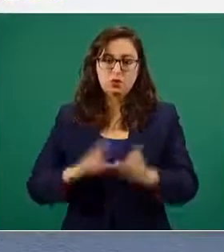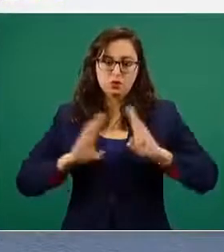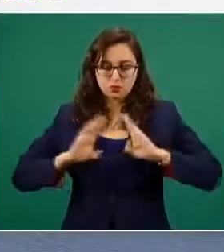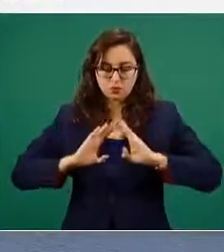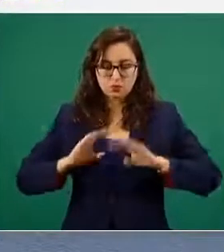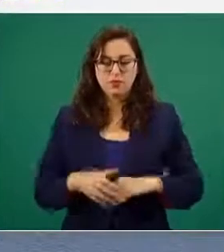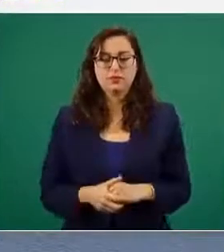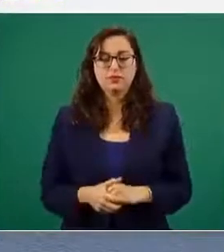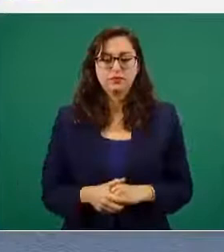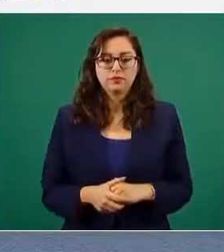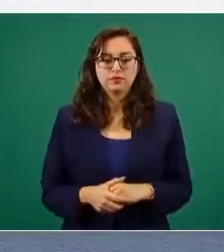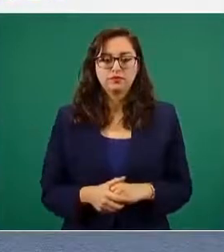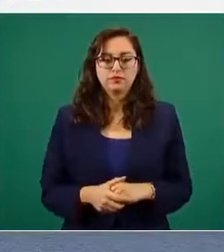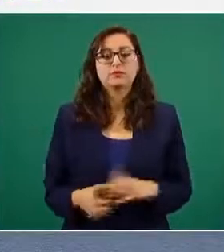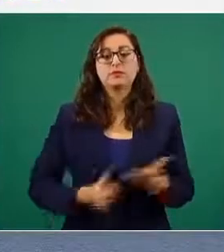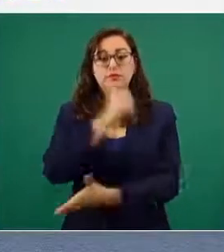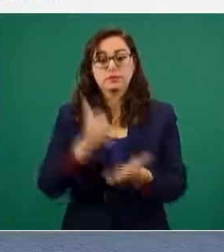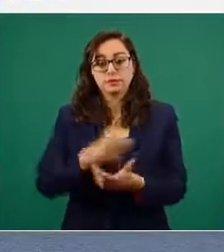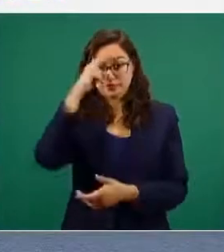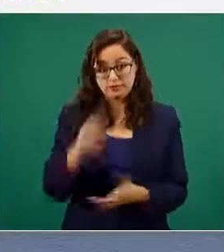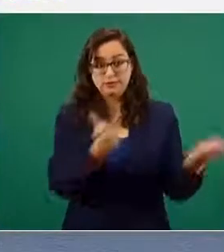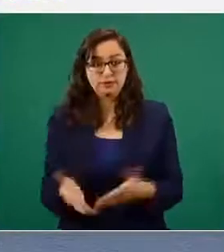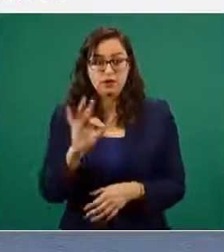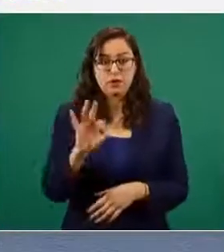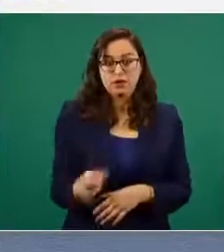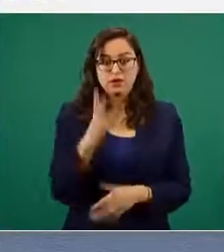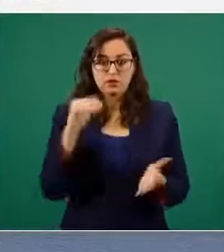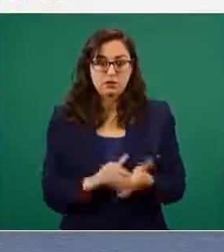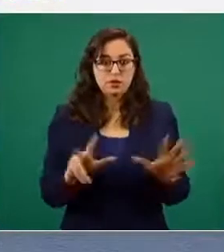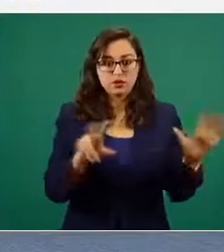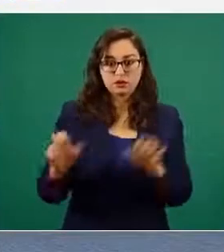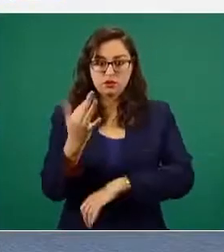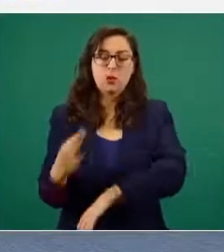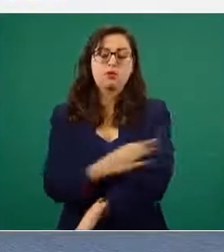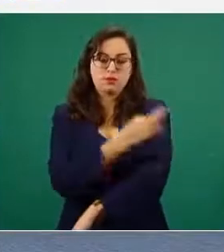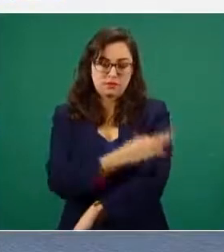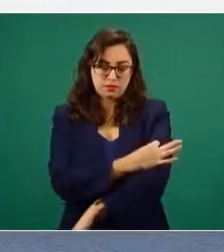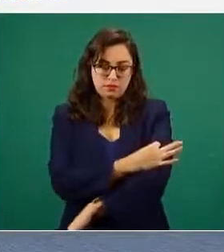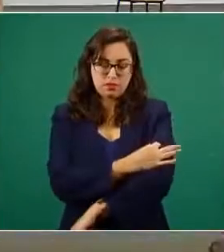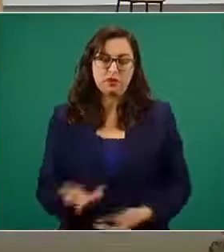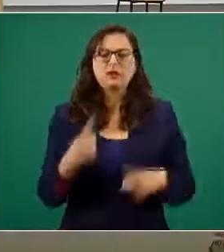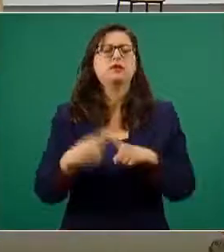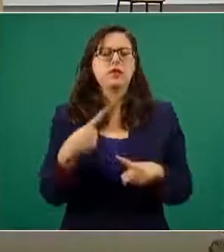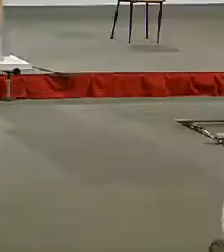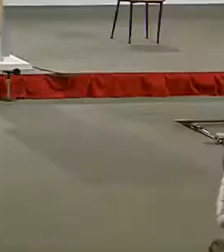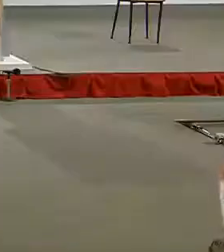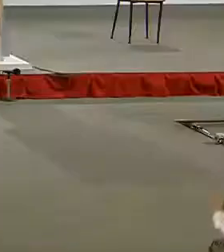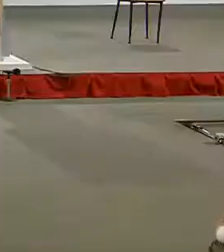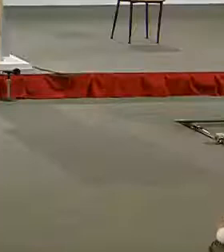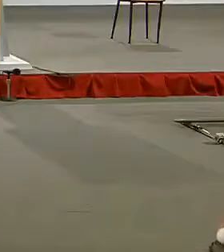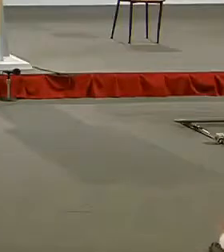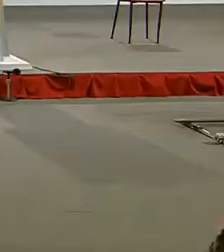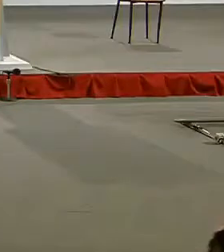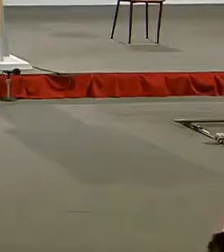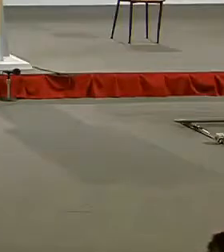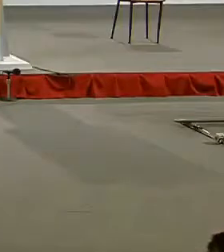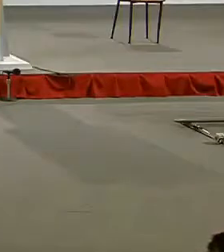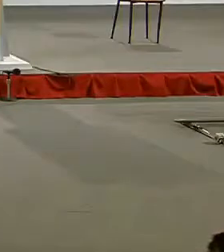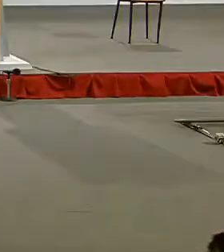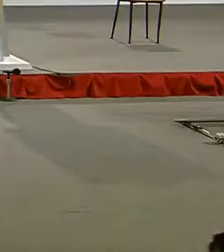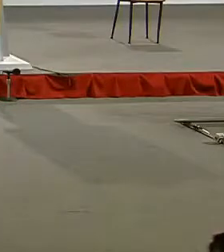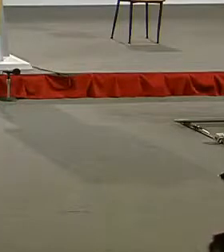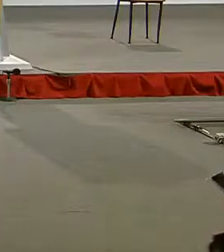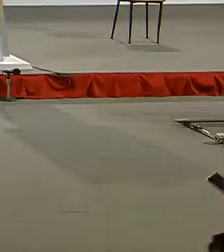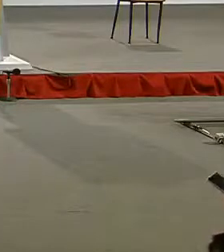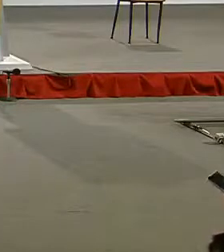instalaciones militares, de acuerdo a lo programado. Y en la Ciudad de México arribarán 44,850 dosis. Ahí estarán para recibirlas el secretario de Salud, el canciller, el almirante